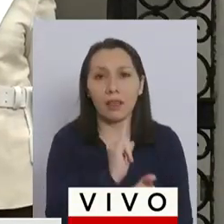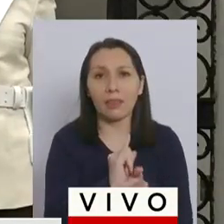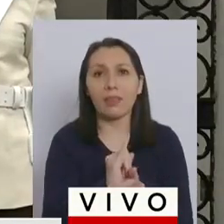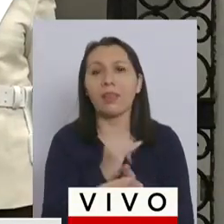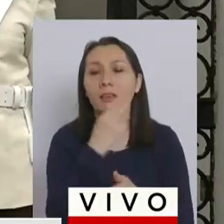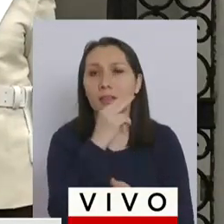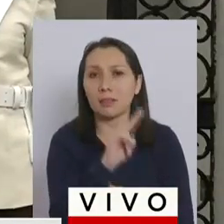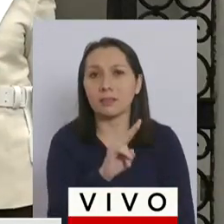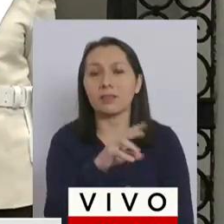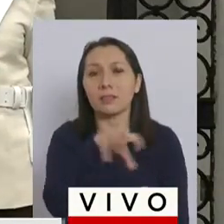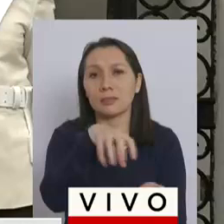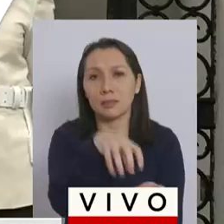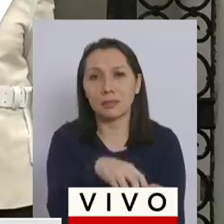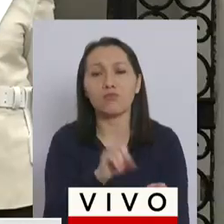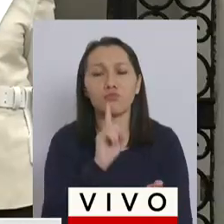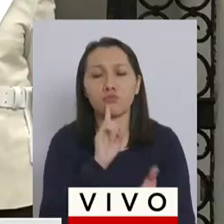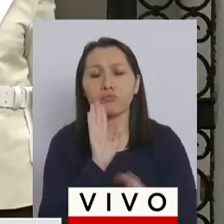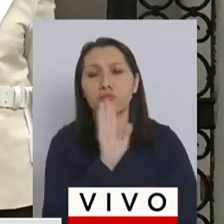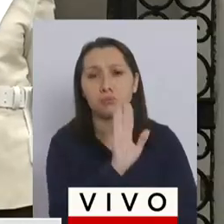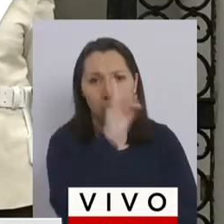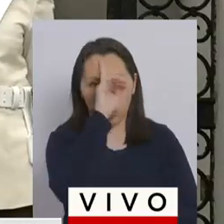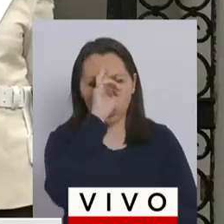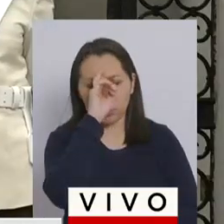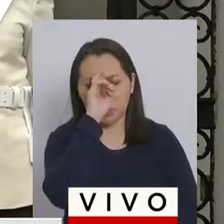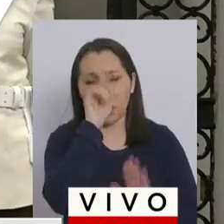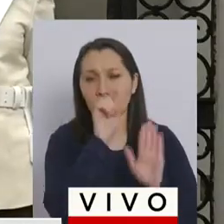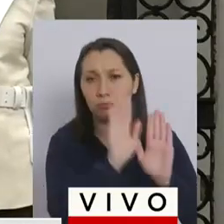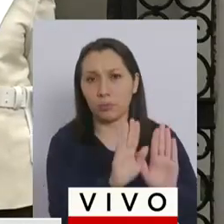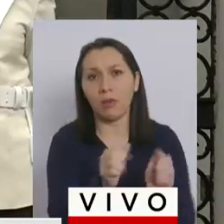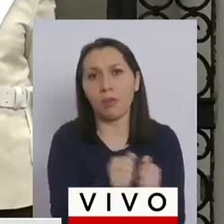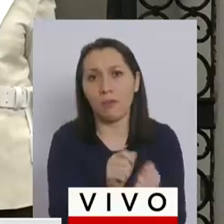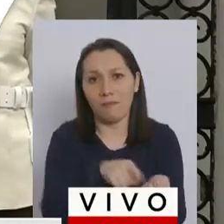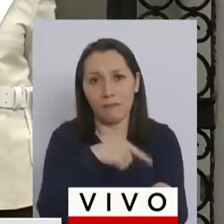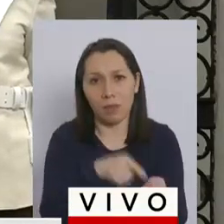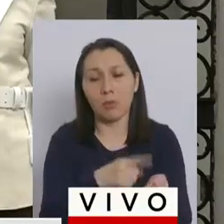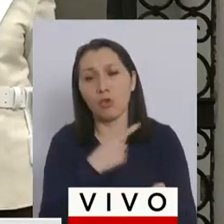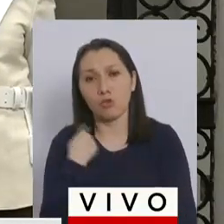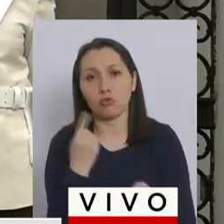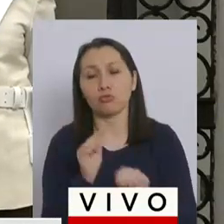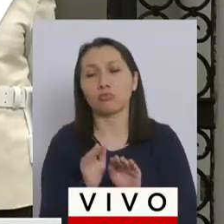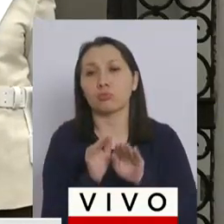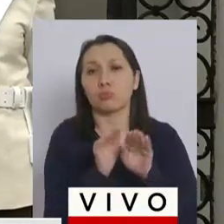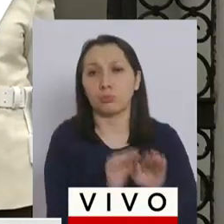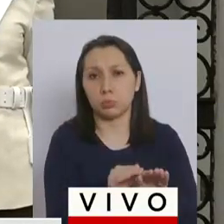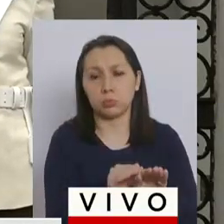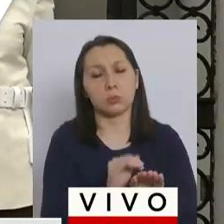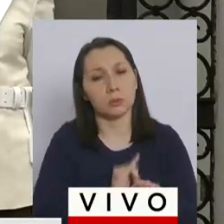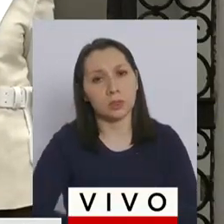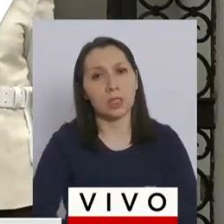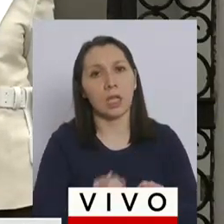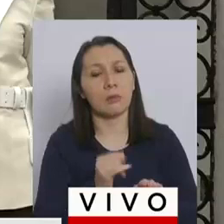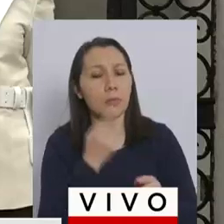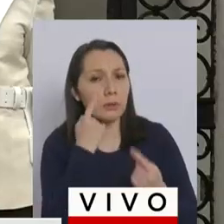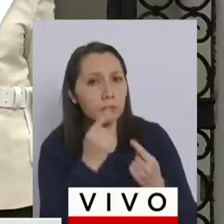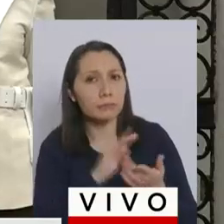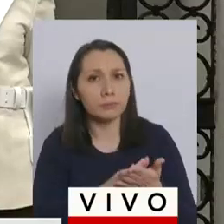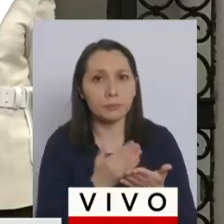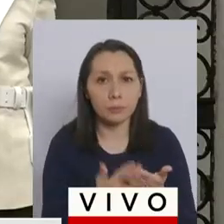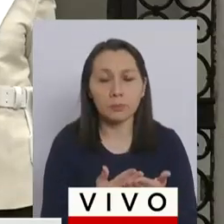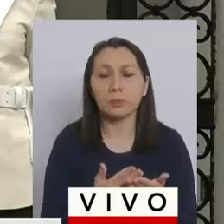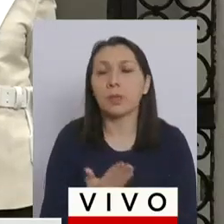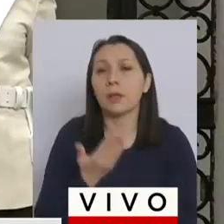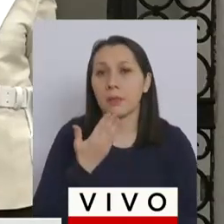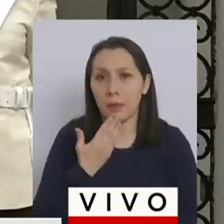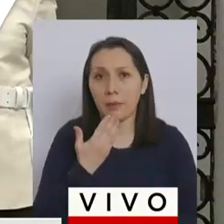Víctor Manoli, que está en el hospital y está con la familia. Y vamos a estar con ellos permanentemente y